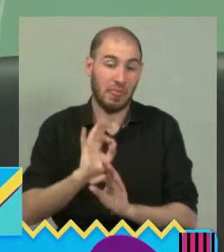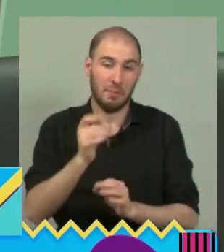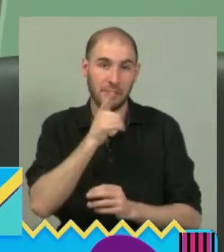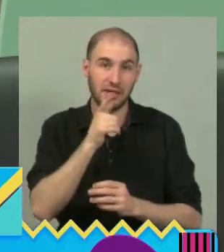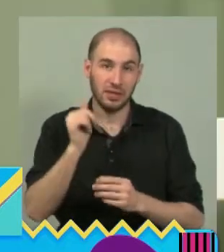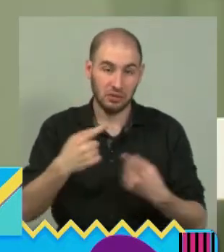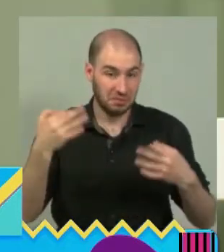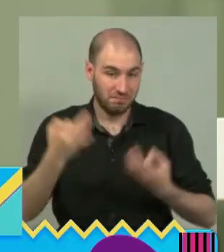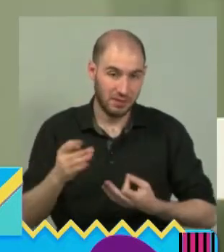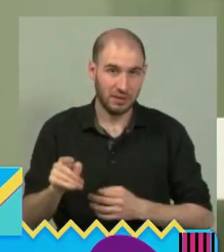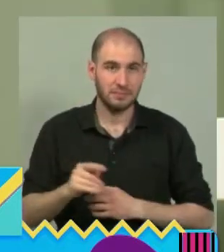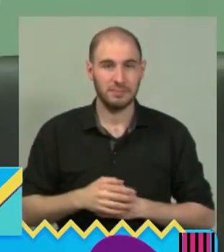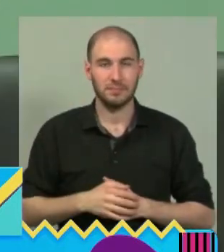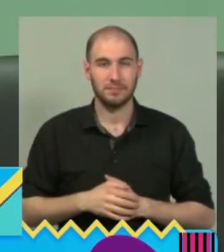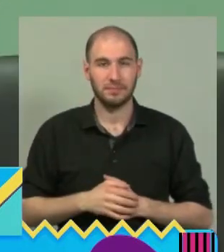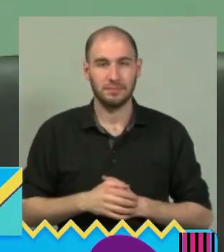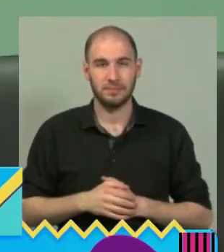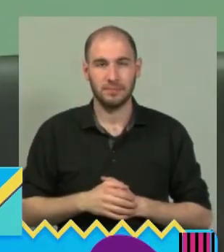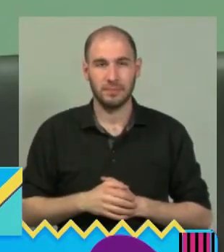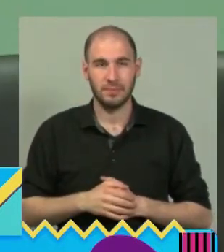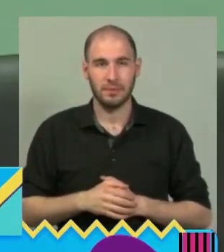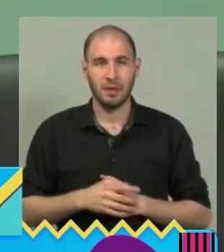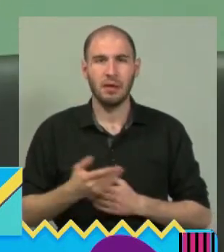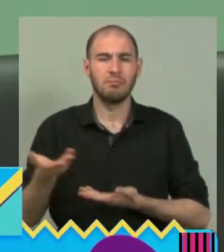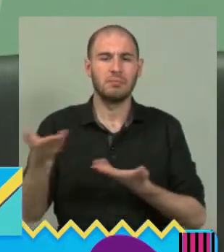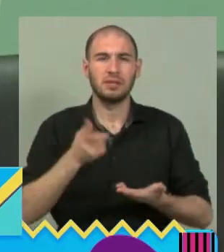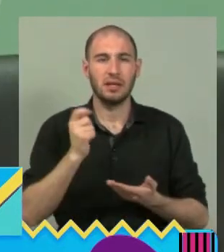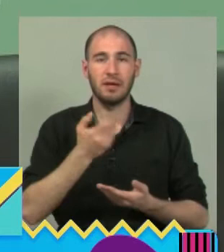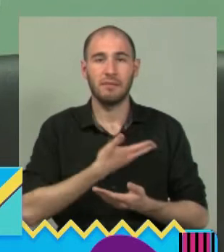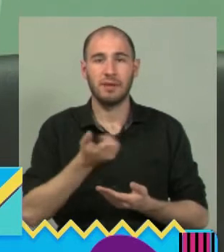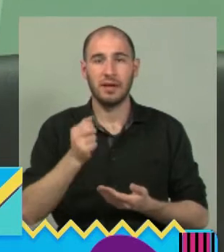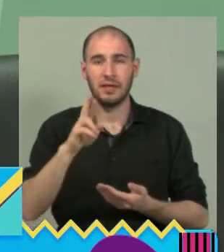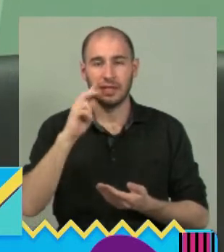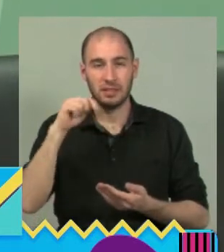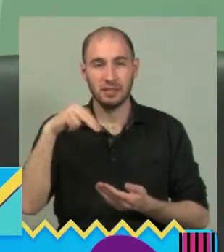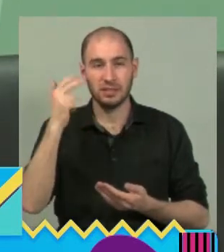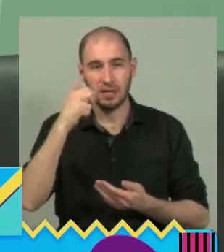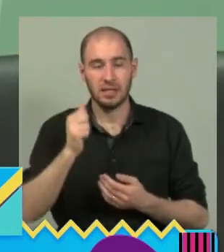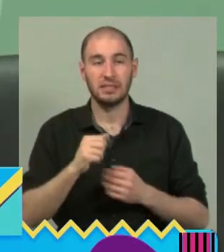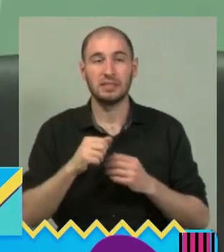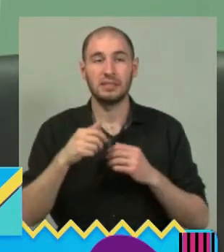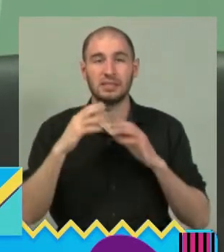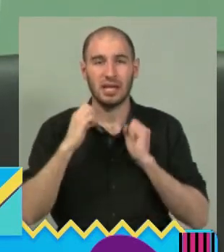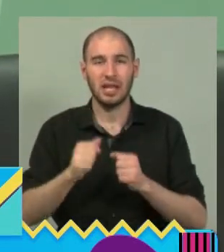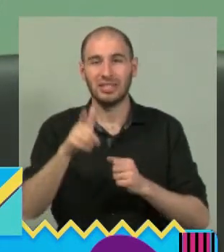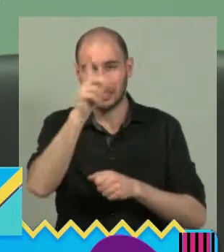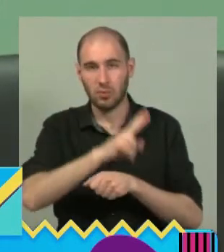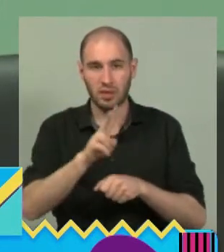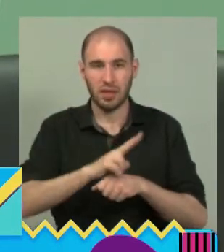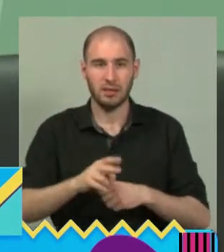que ha hecho las cosas muy bien. ¿Y a quién nos mandaron? A Fariña, al secretario de